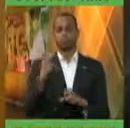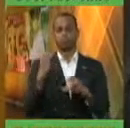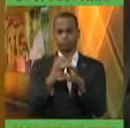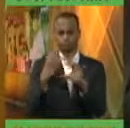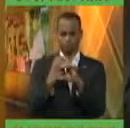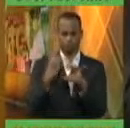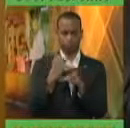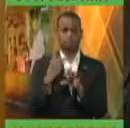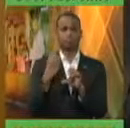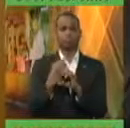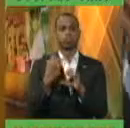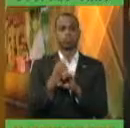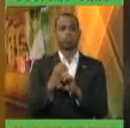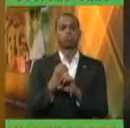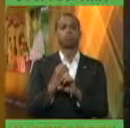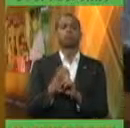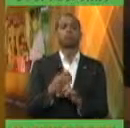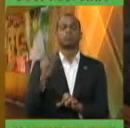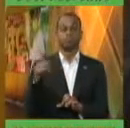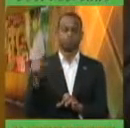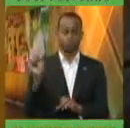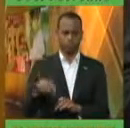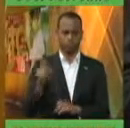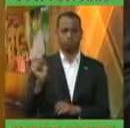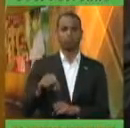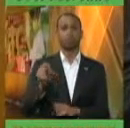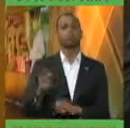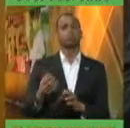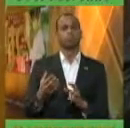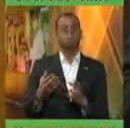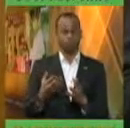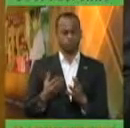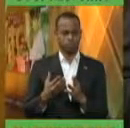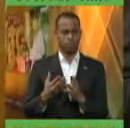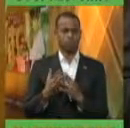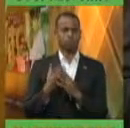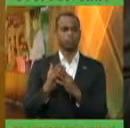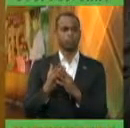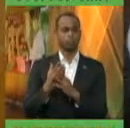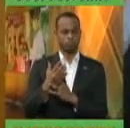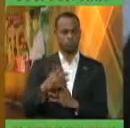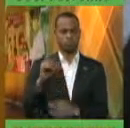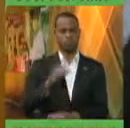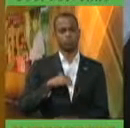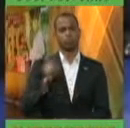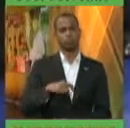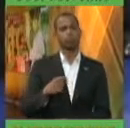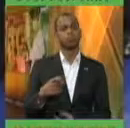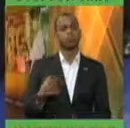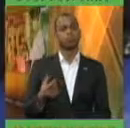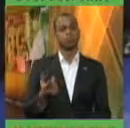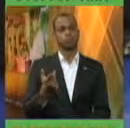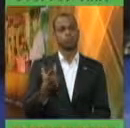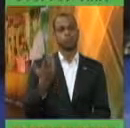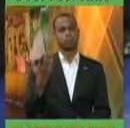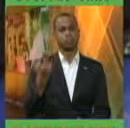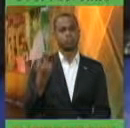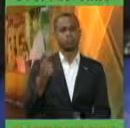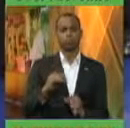autobús tiene que ser accesible tiene que serlo y los hay que uno sale de aquí